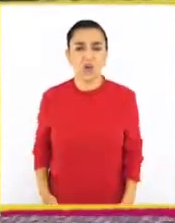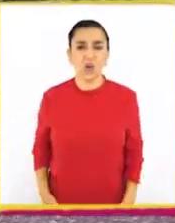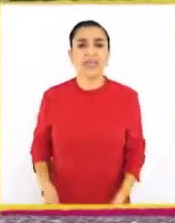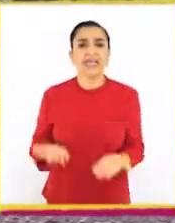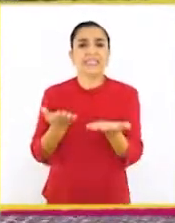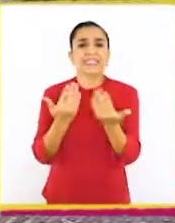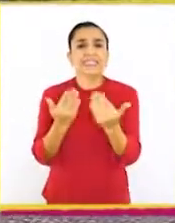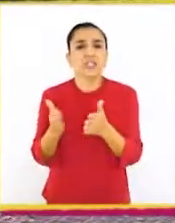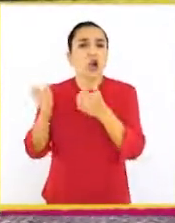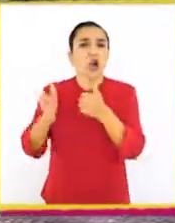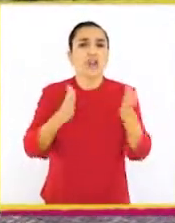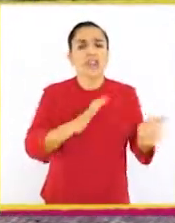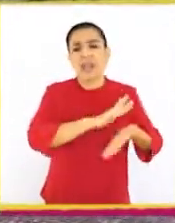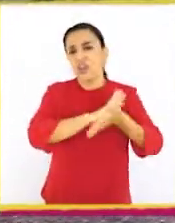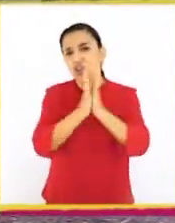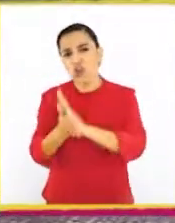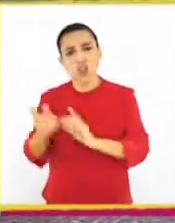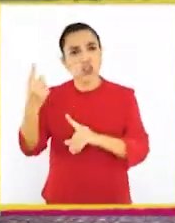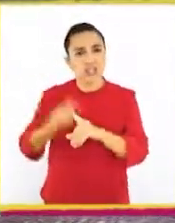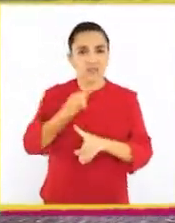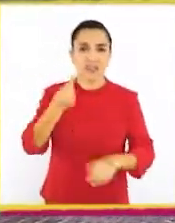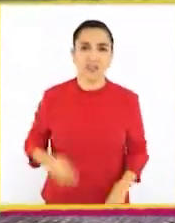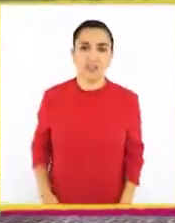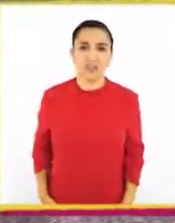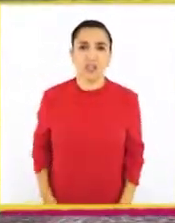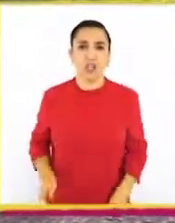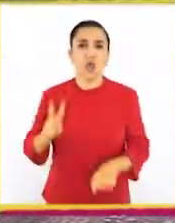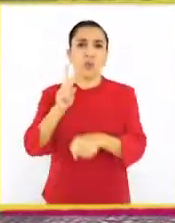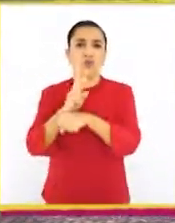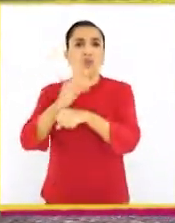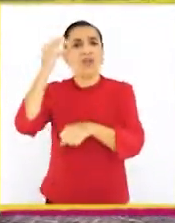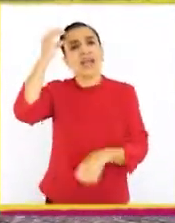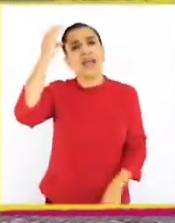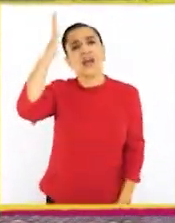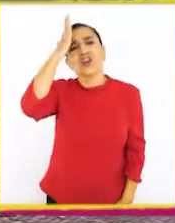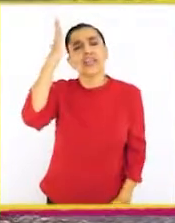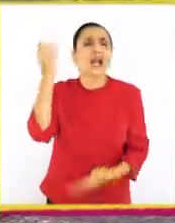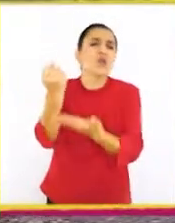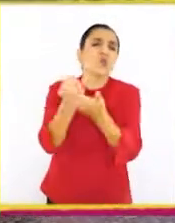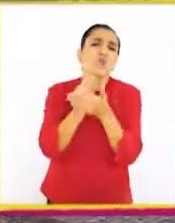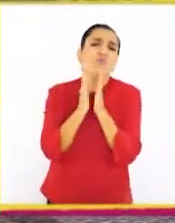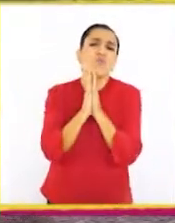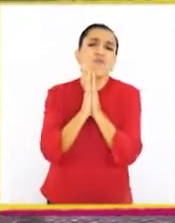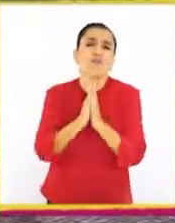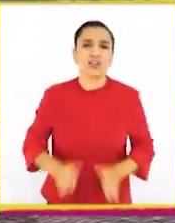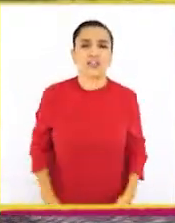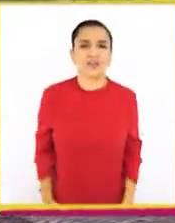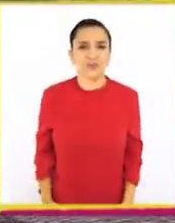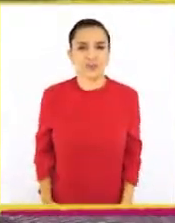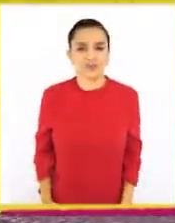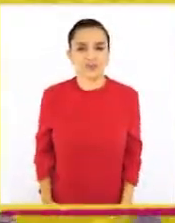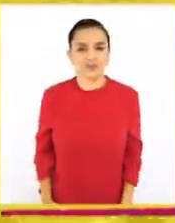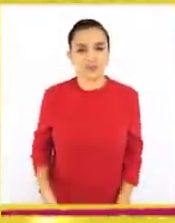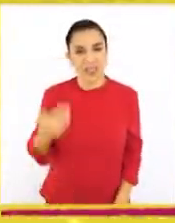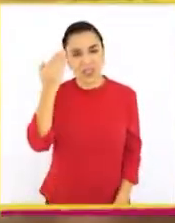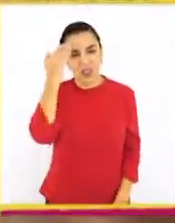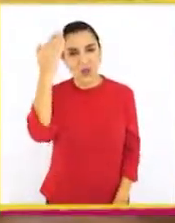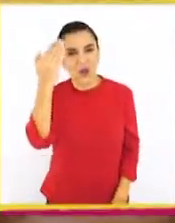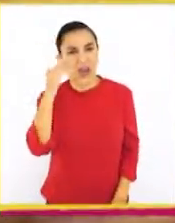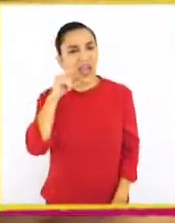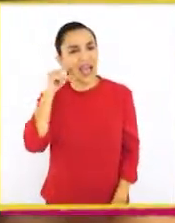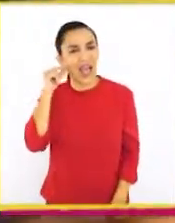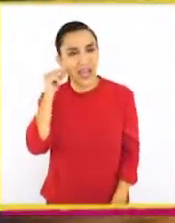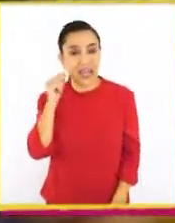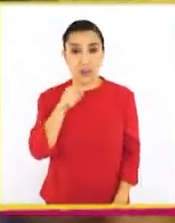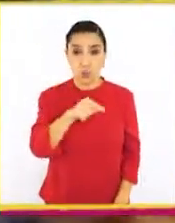hacer? Necesito ordenar todo de nuevo. Profe Carolina, ayúdame, por favor.